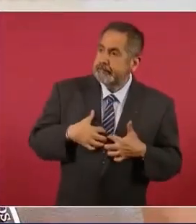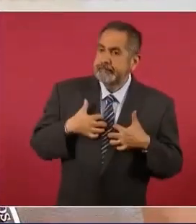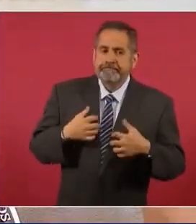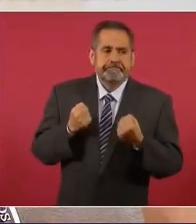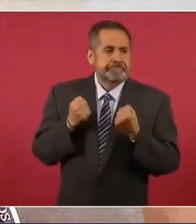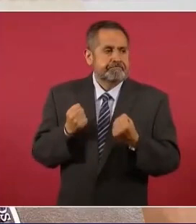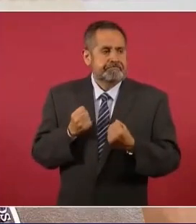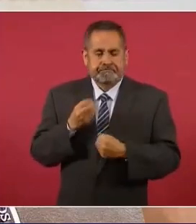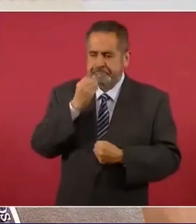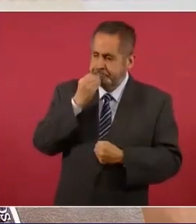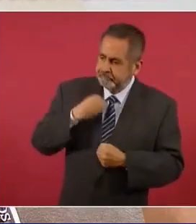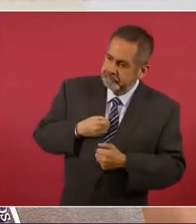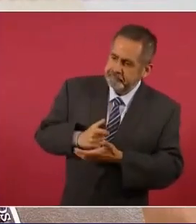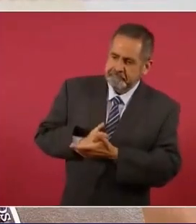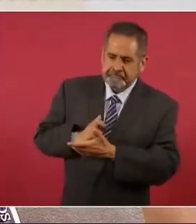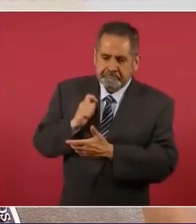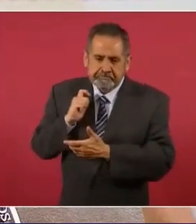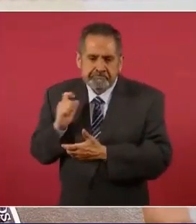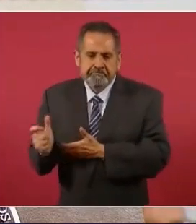molestos.